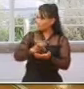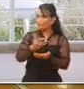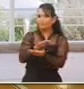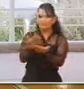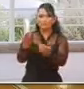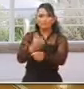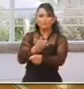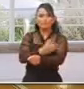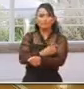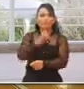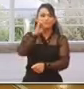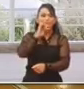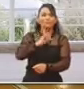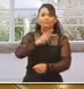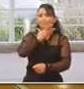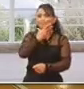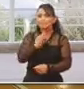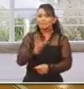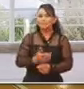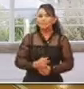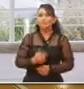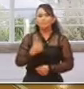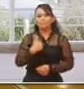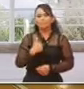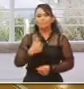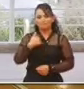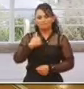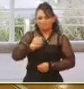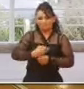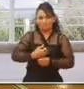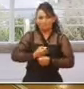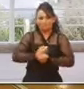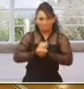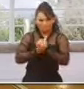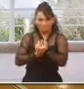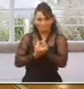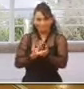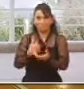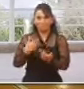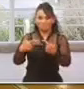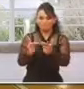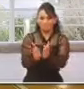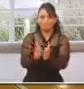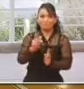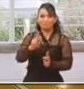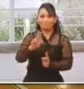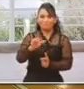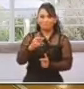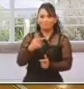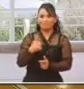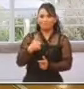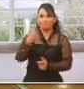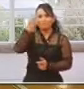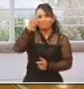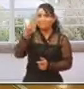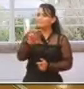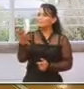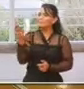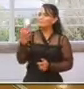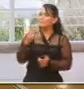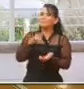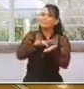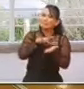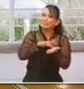compañeros. Simplemente hago uso de la voz a nombre del grupo de regidores del PRI para solicitar su respaldo, su